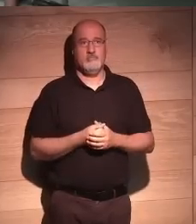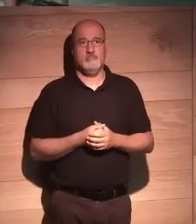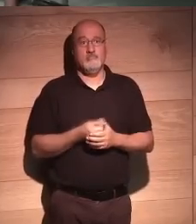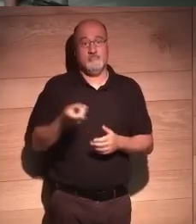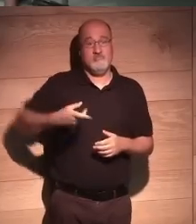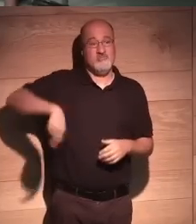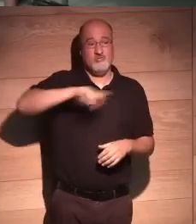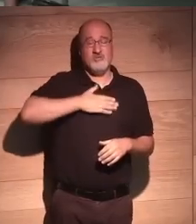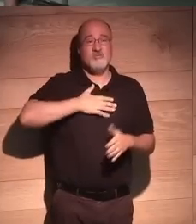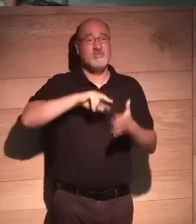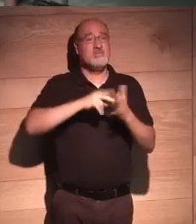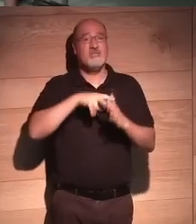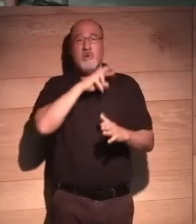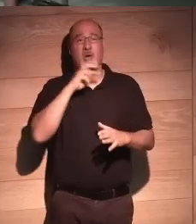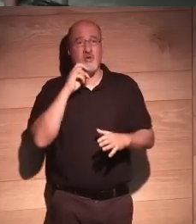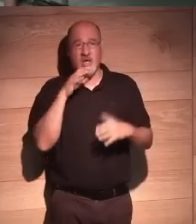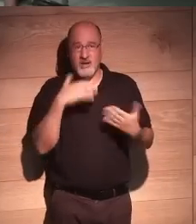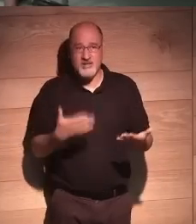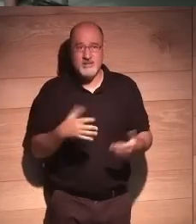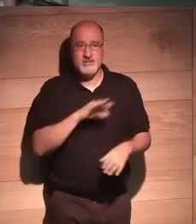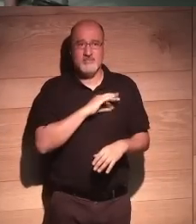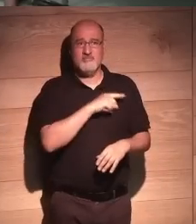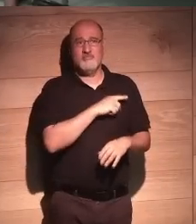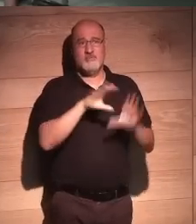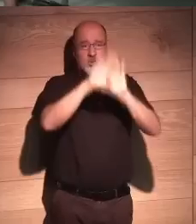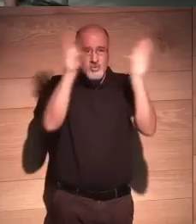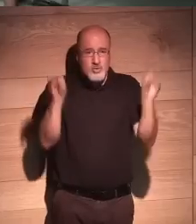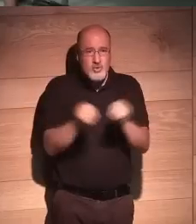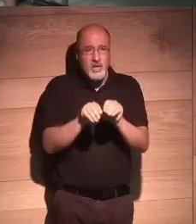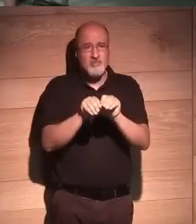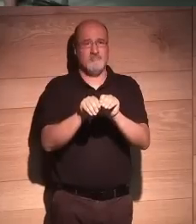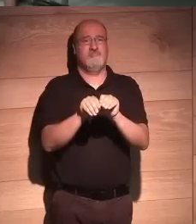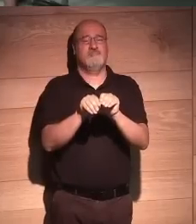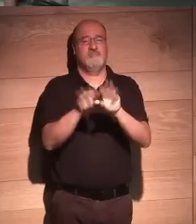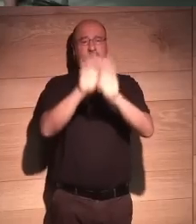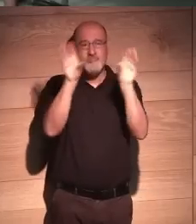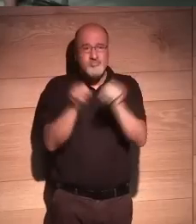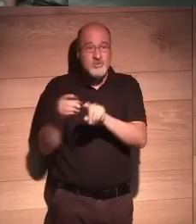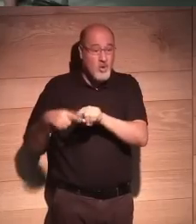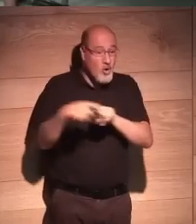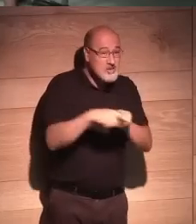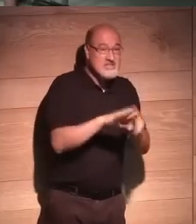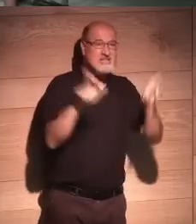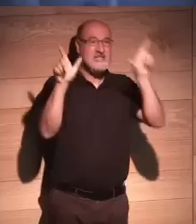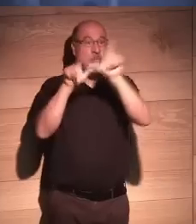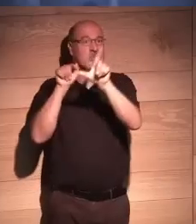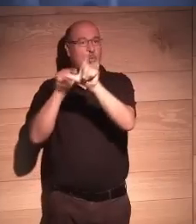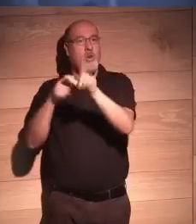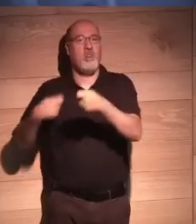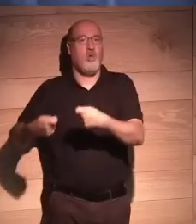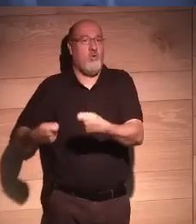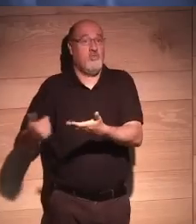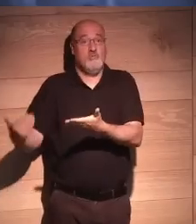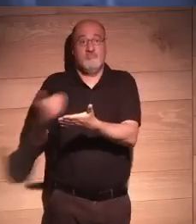nuestro sistema de valores que decía este señor, es un conjunto de cosas que la tele que es un negocio y que son empresas que van a